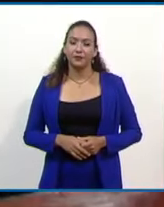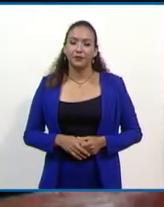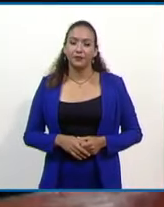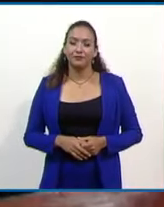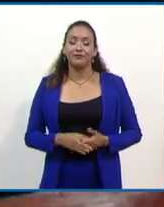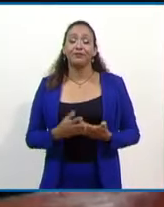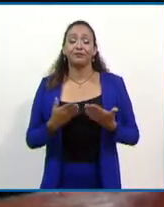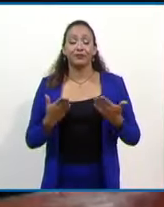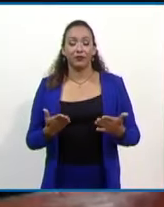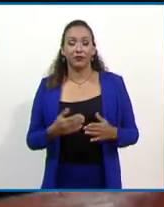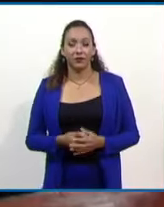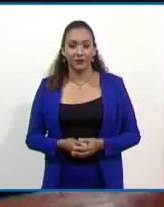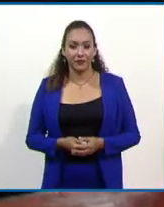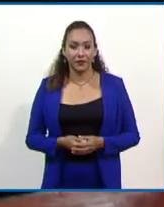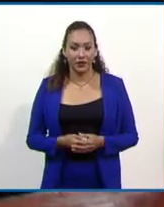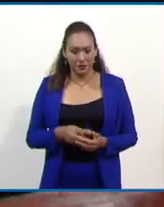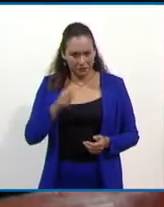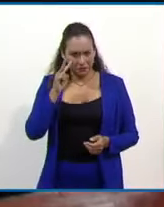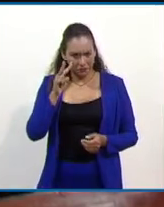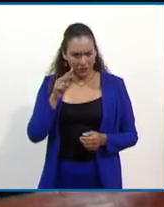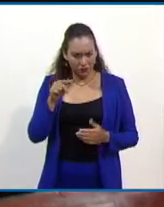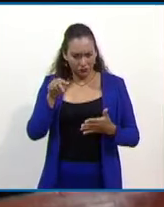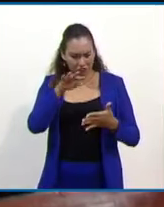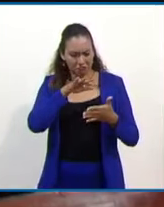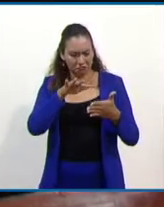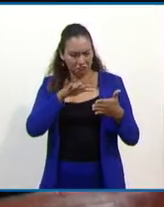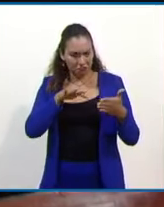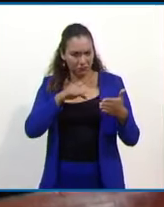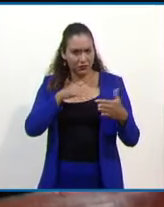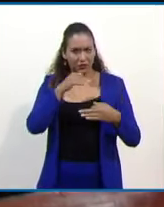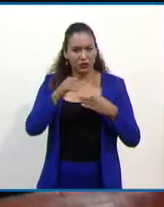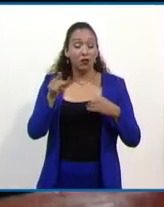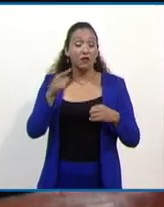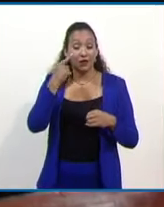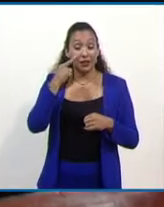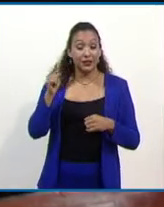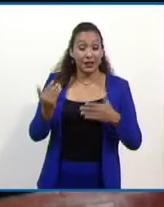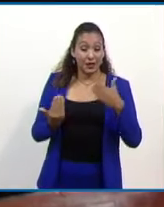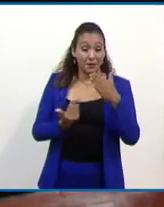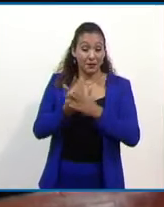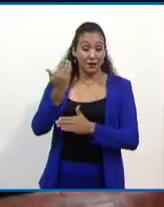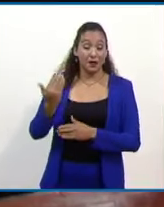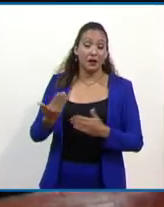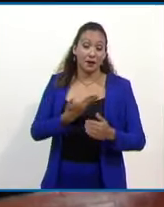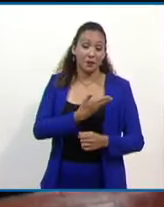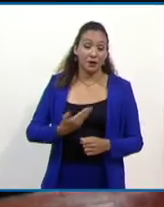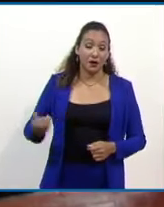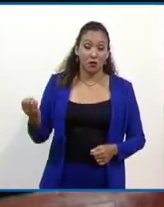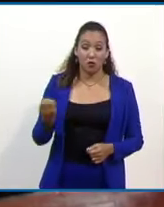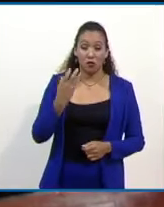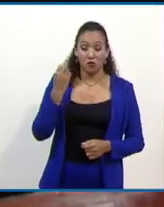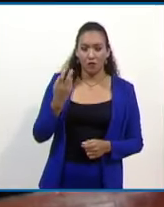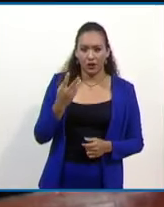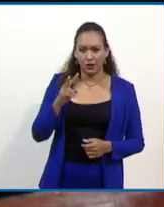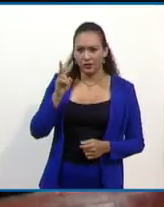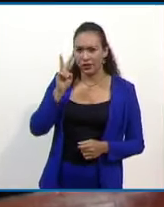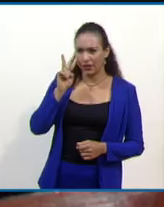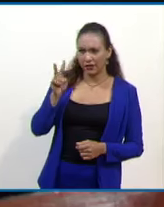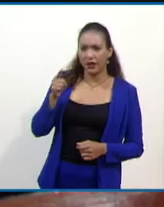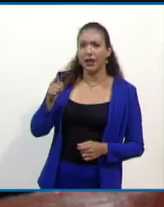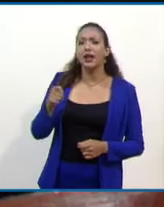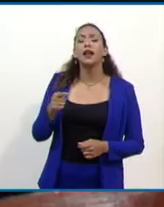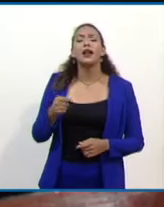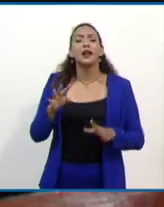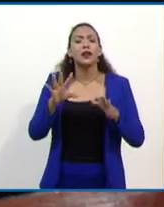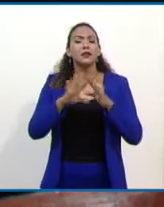Lo anterior, porque las expresiones realizadas en las conferencias matutinas se realizan con temas de infraestructura de